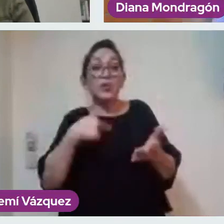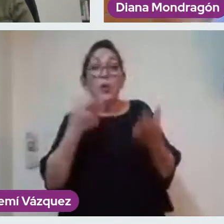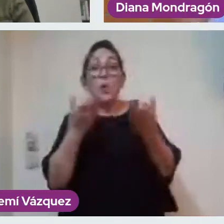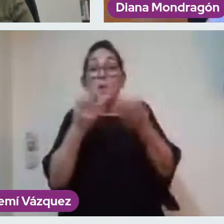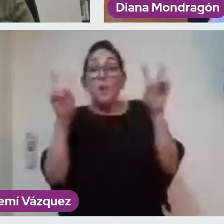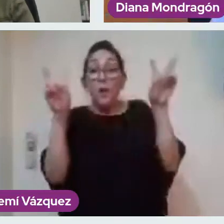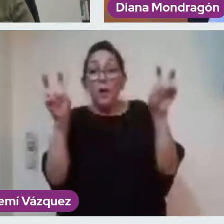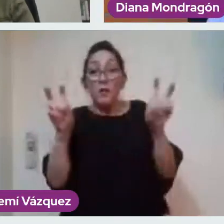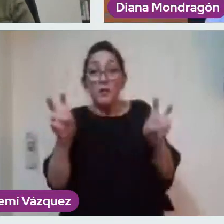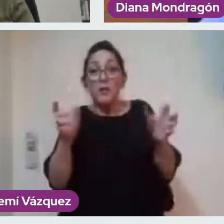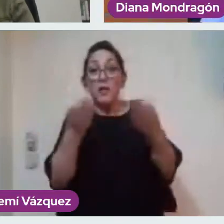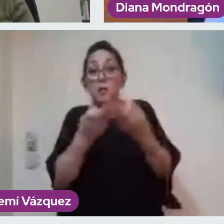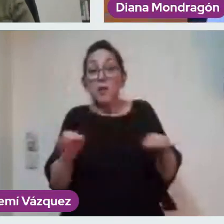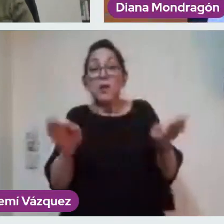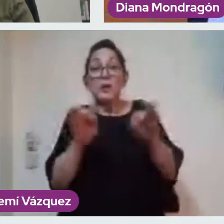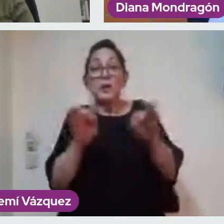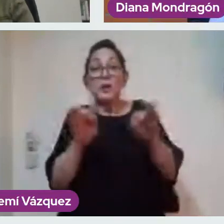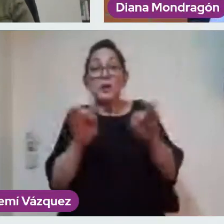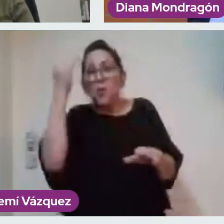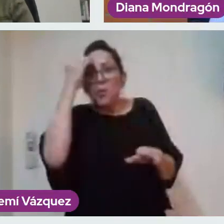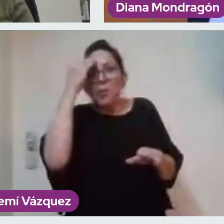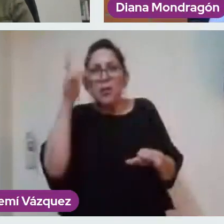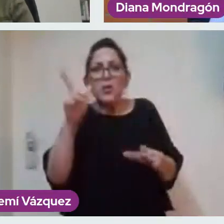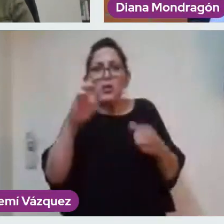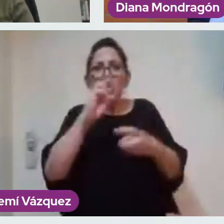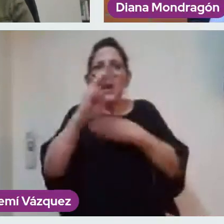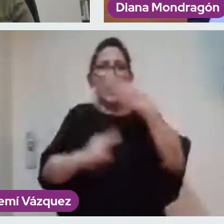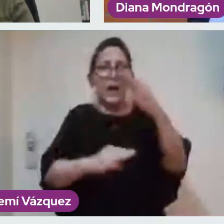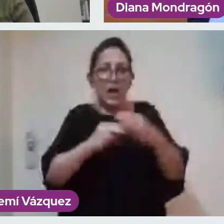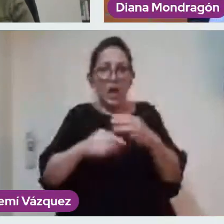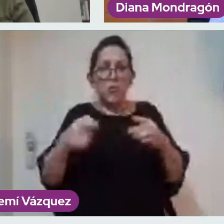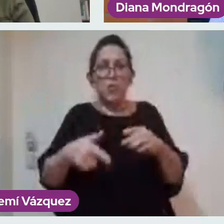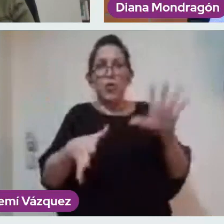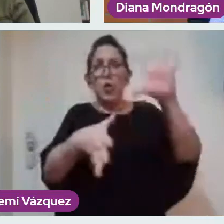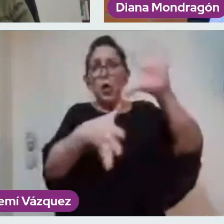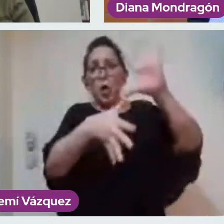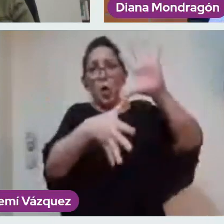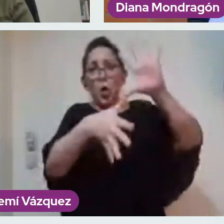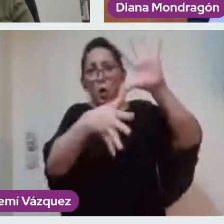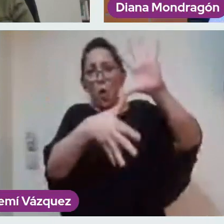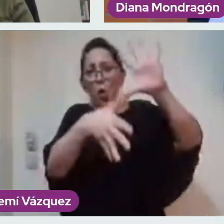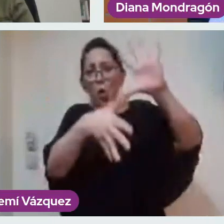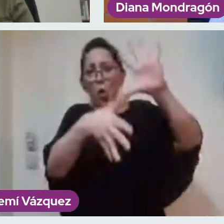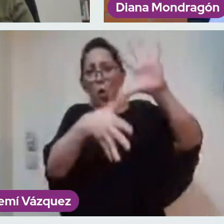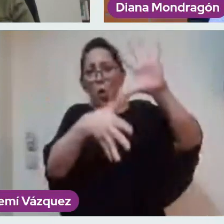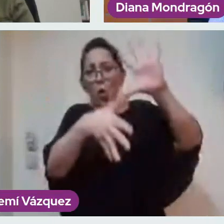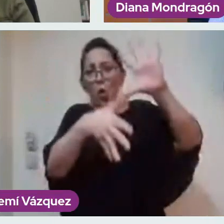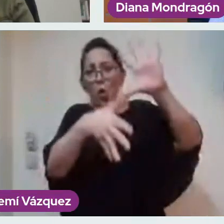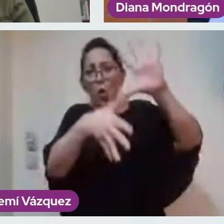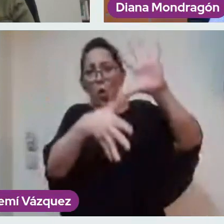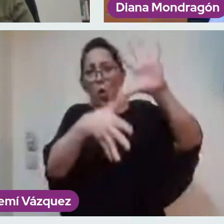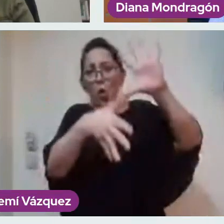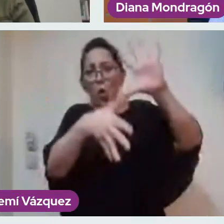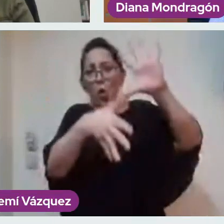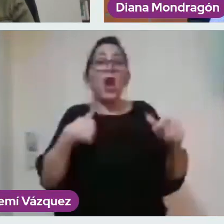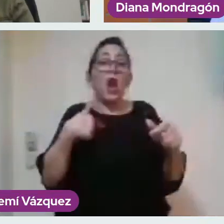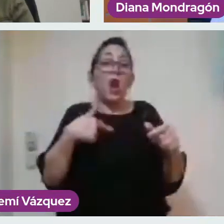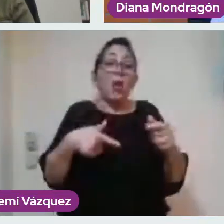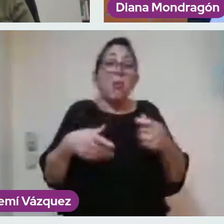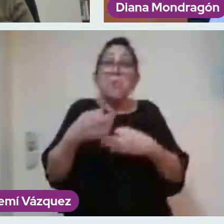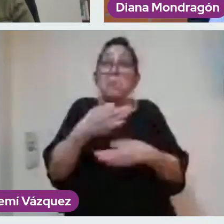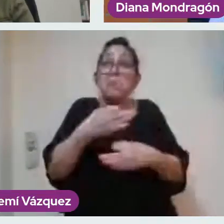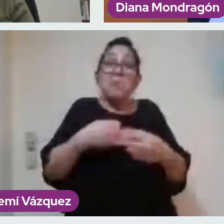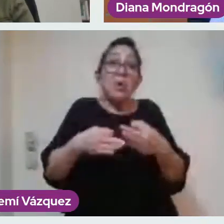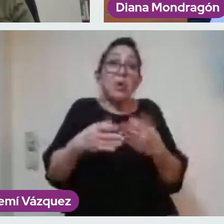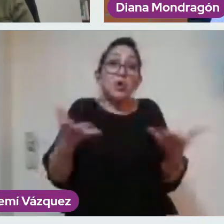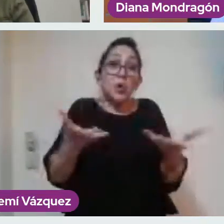en el mundo, en Latinoamérica, y poderlo implementar en nuestra vida diaria. Leí aquí algunos de los comentarios